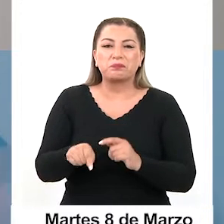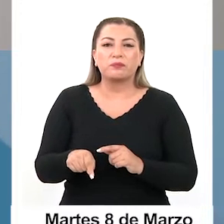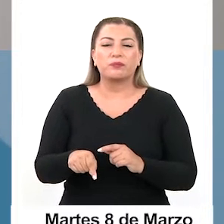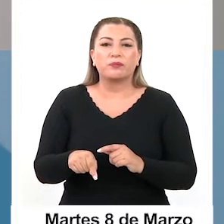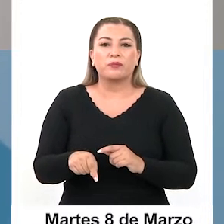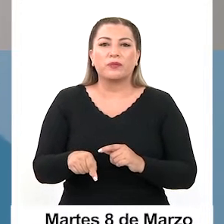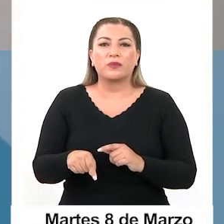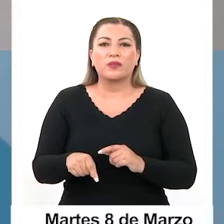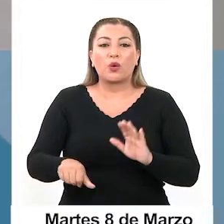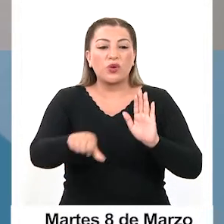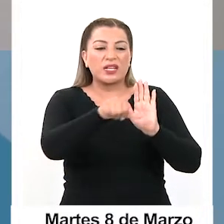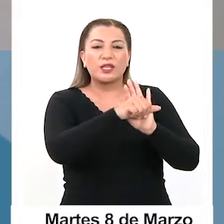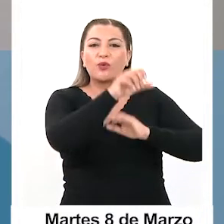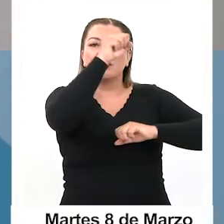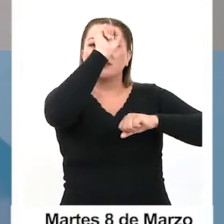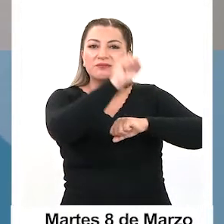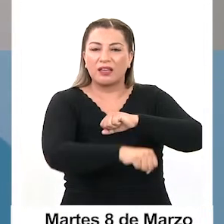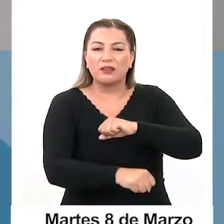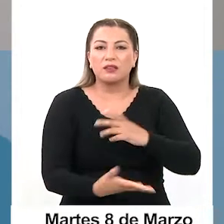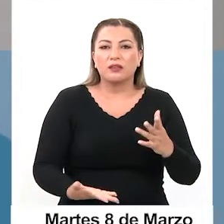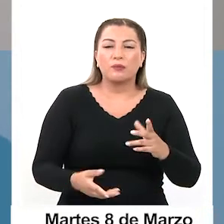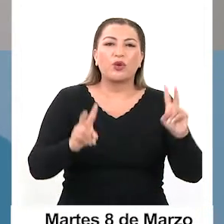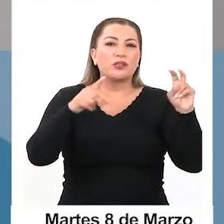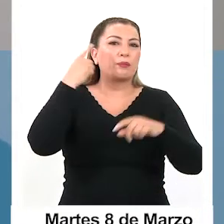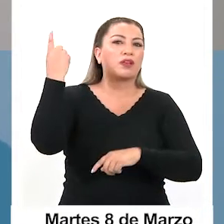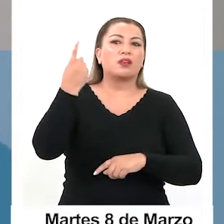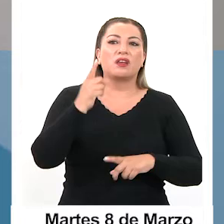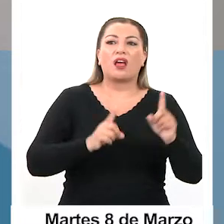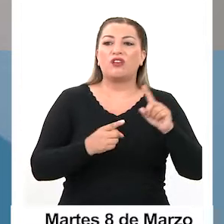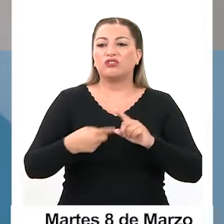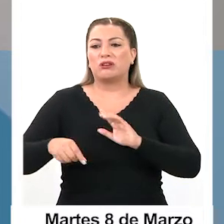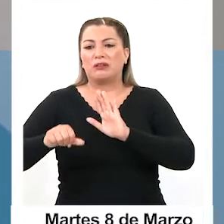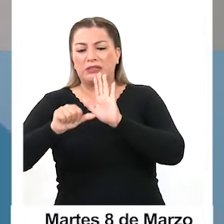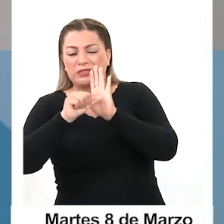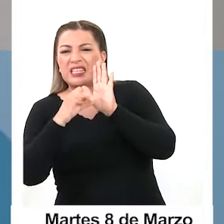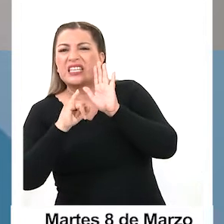se aprobó un artículo en particular, pero en general se rechazó